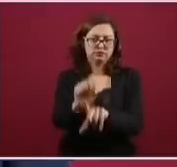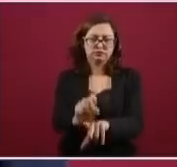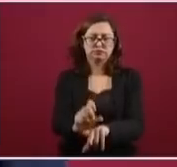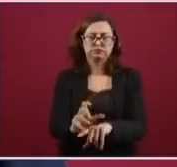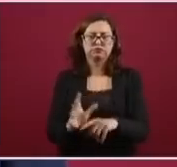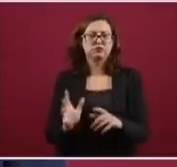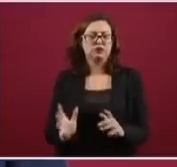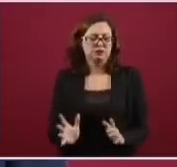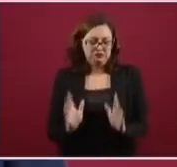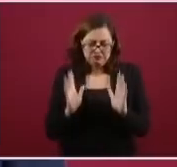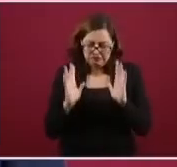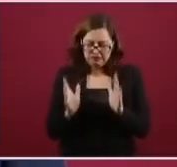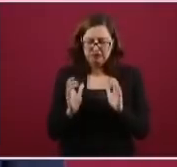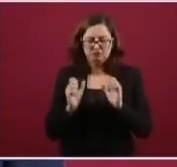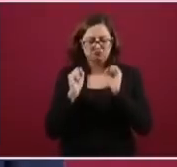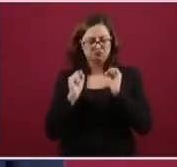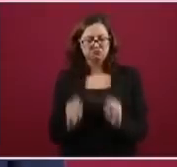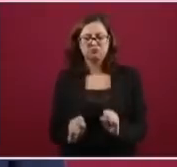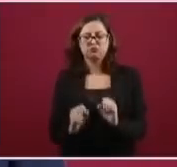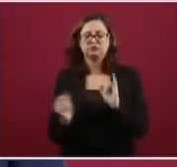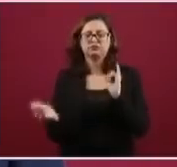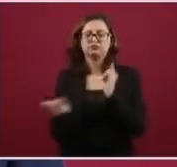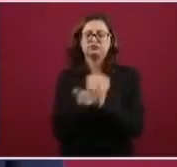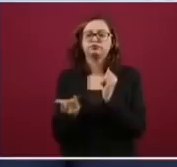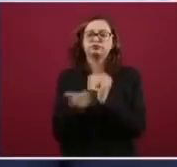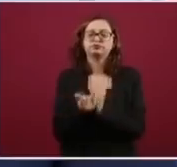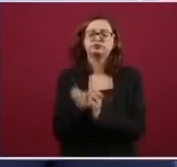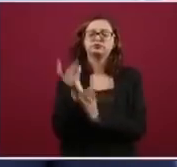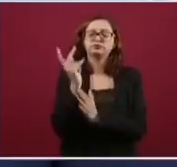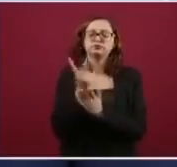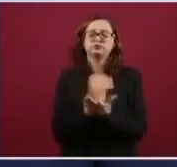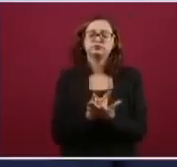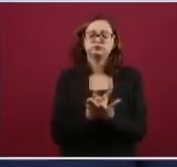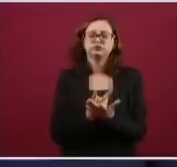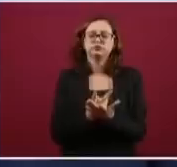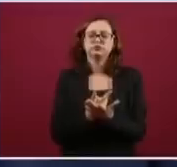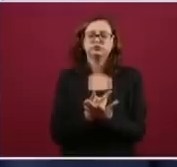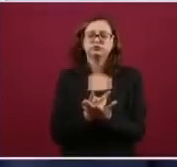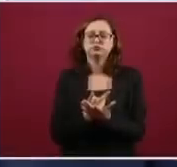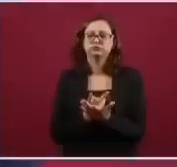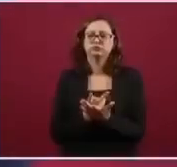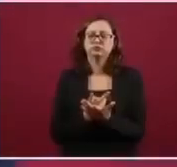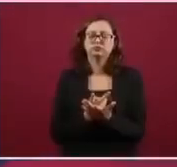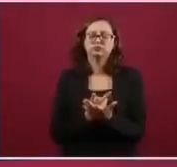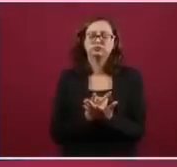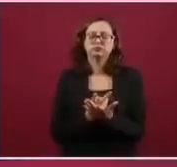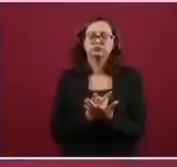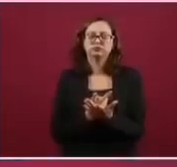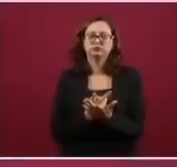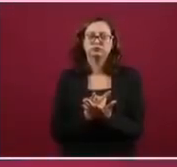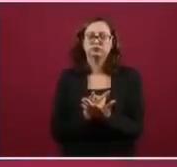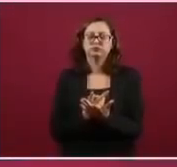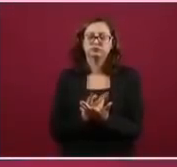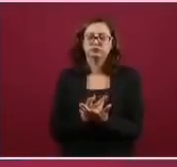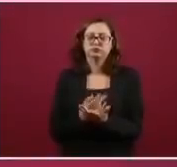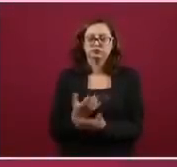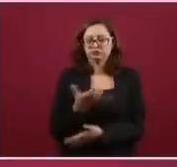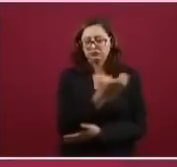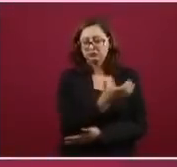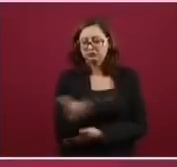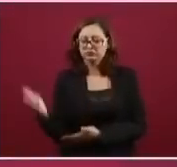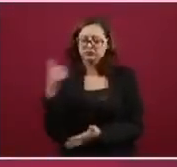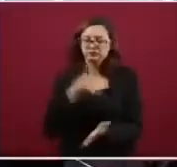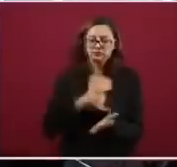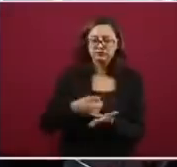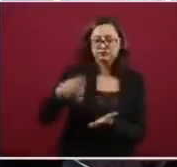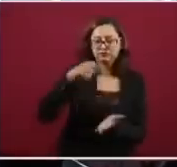garantizado también el programa como aquí se dijo de sembrando vida